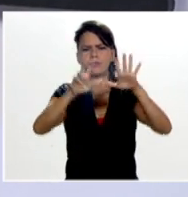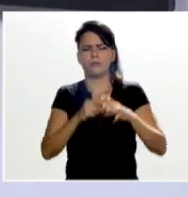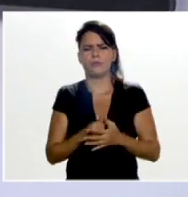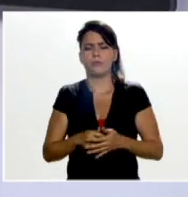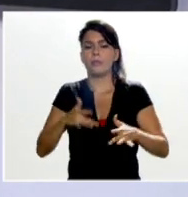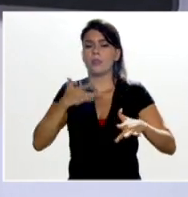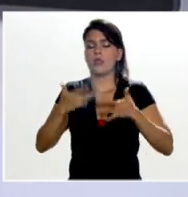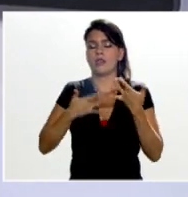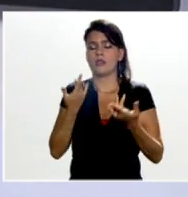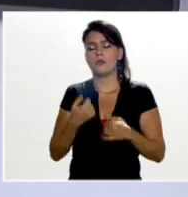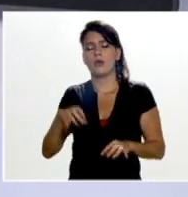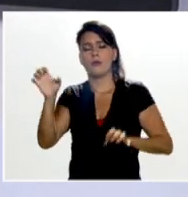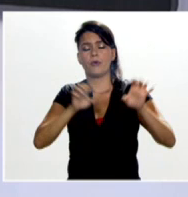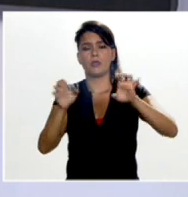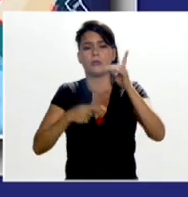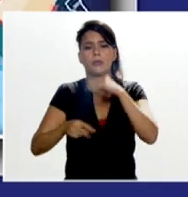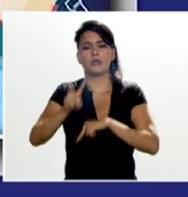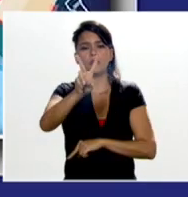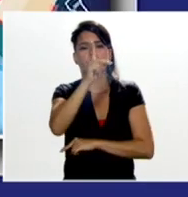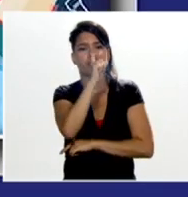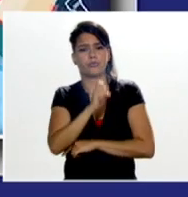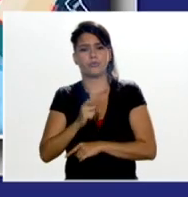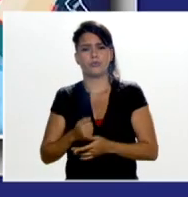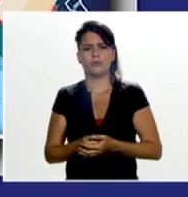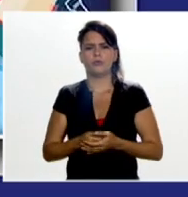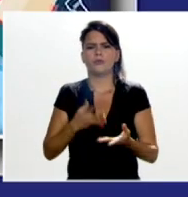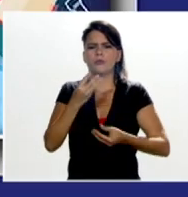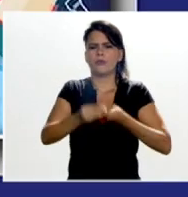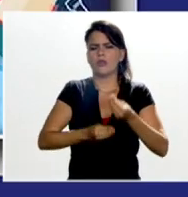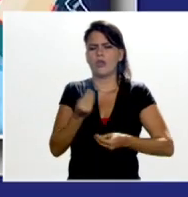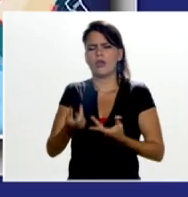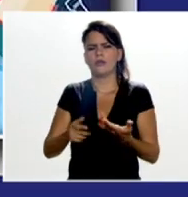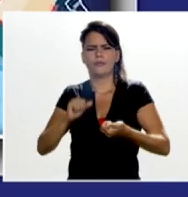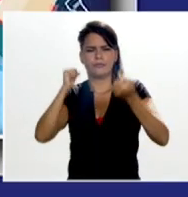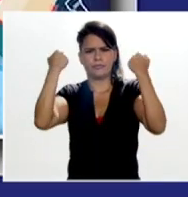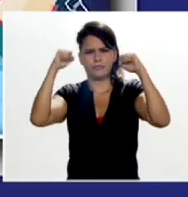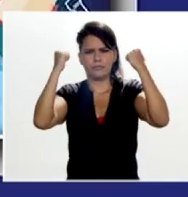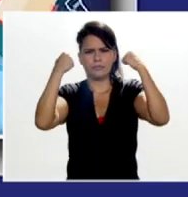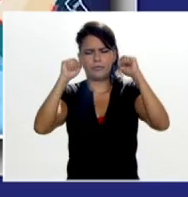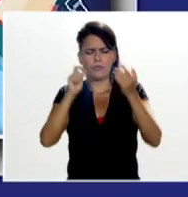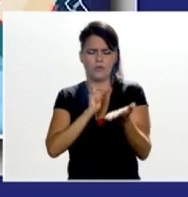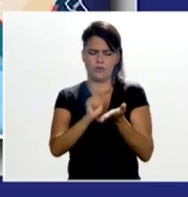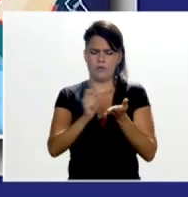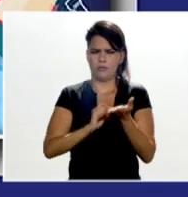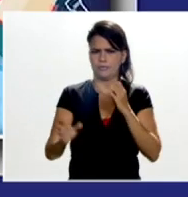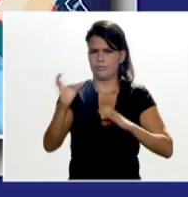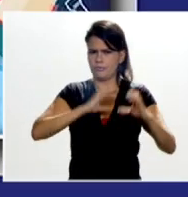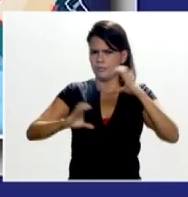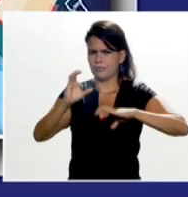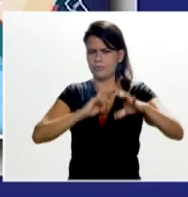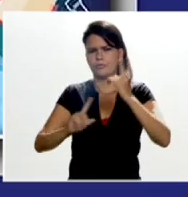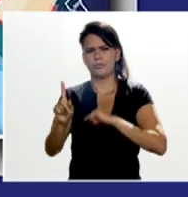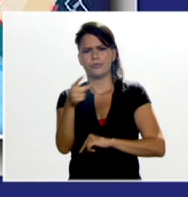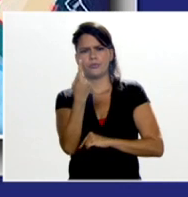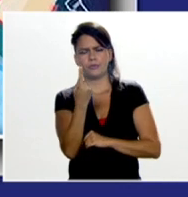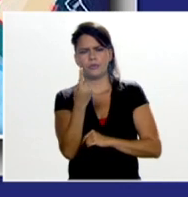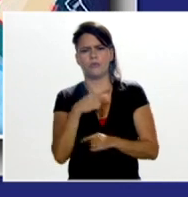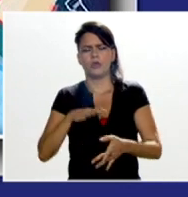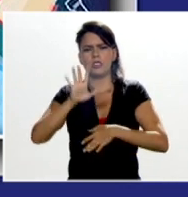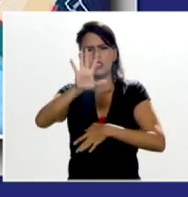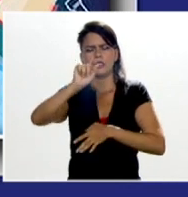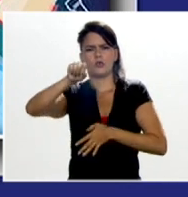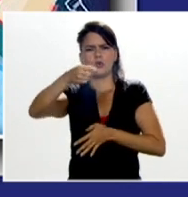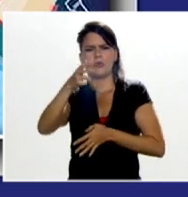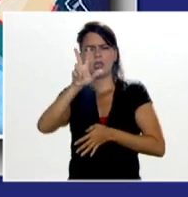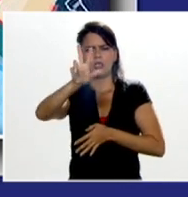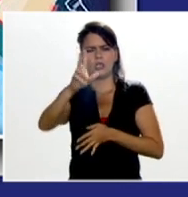Las actividades evaluativas para segundo año efectúan las operaciones en notación científica. La primera,